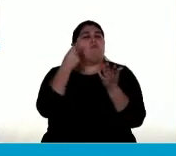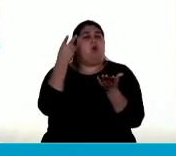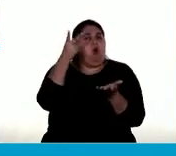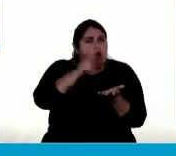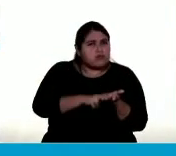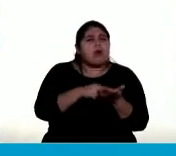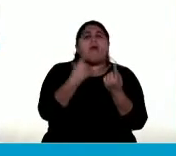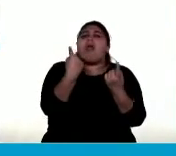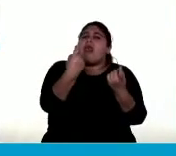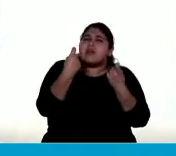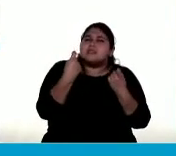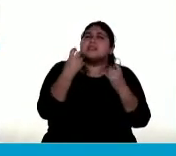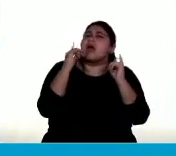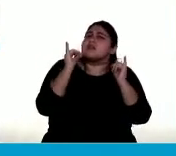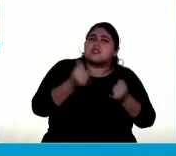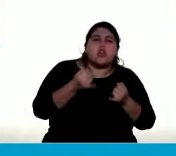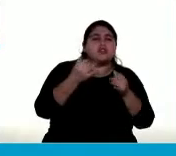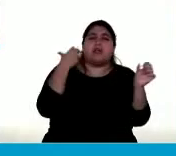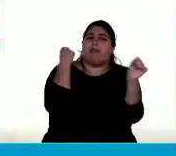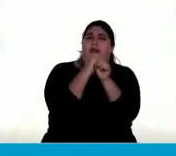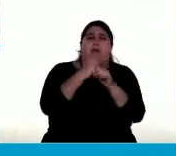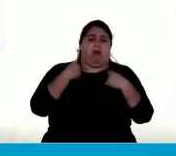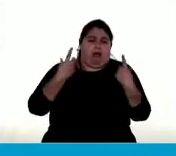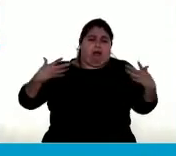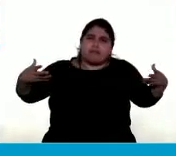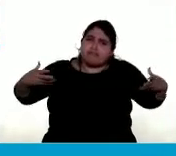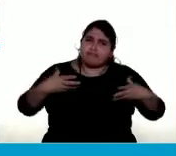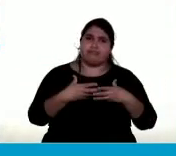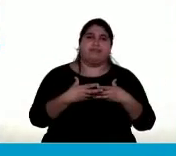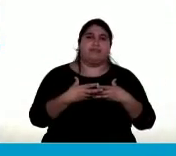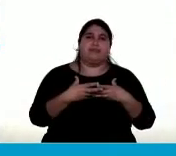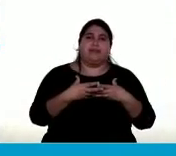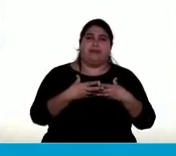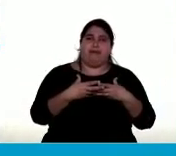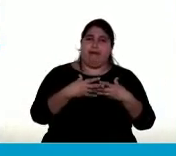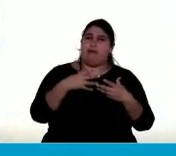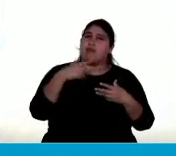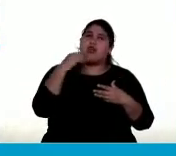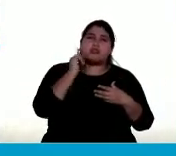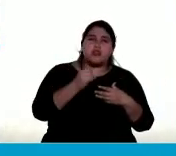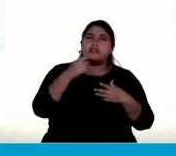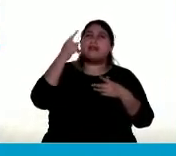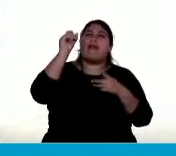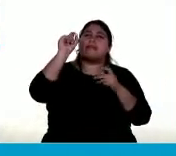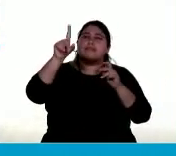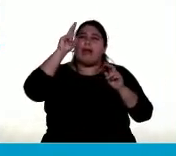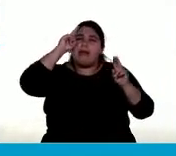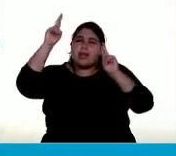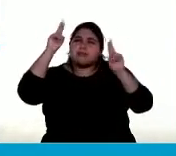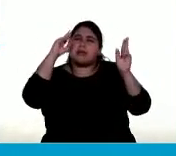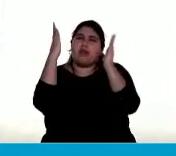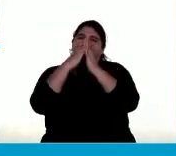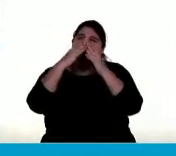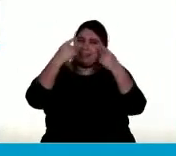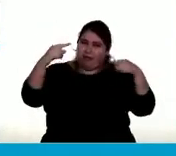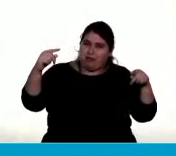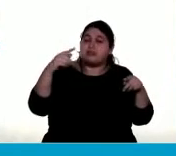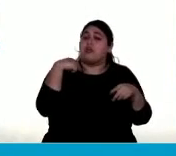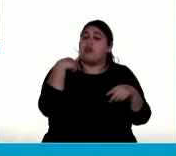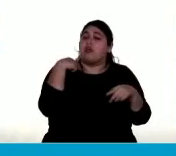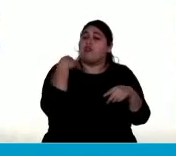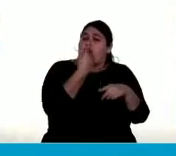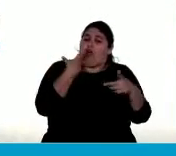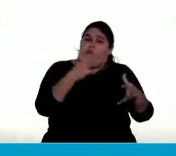la necesidad de trabajar en conjunto, pero no poniendo en valor en nuestras cuarentenas. La democracia requiere de todos.